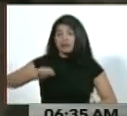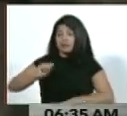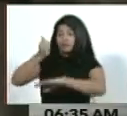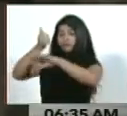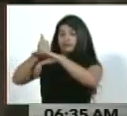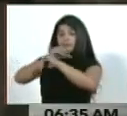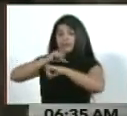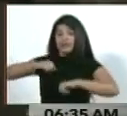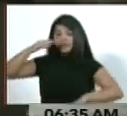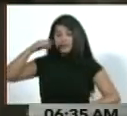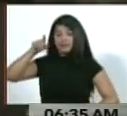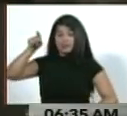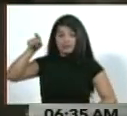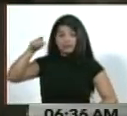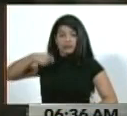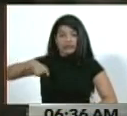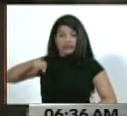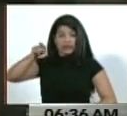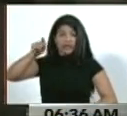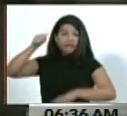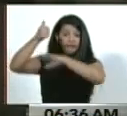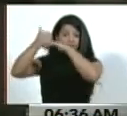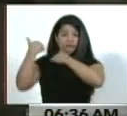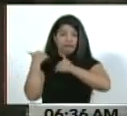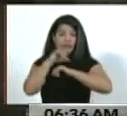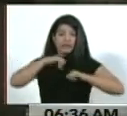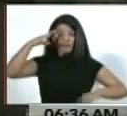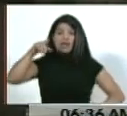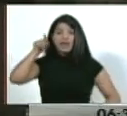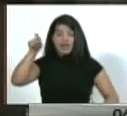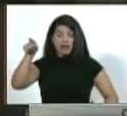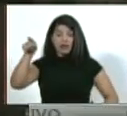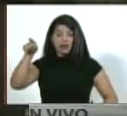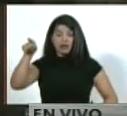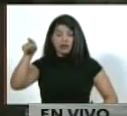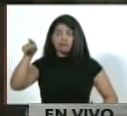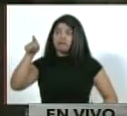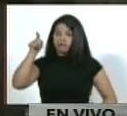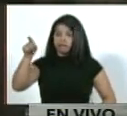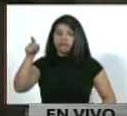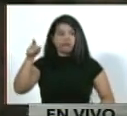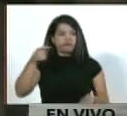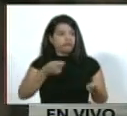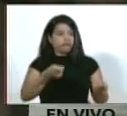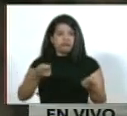Fuerza Armada, dirige la Fuerza Armada y comanda